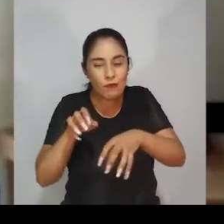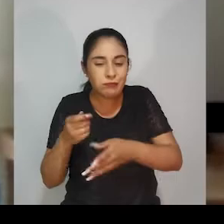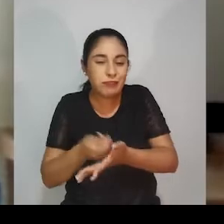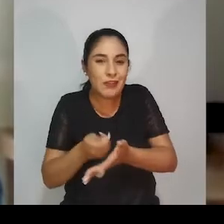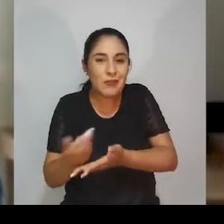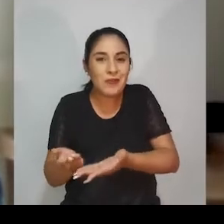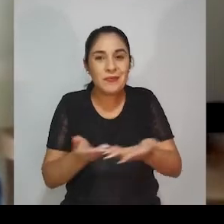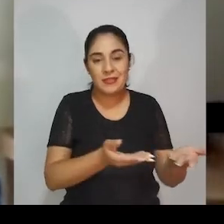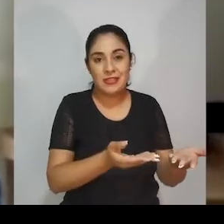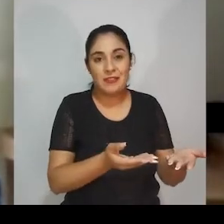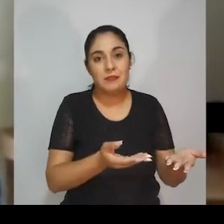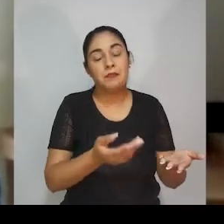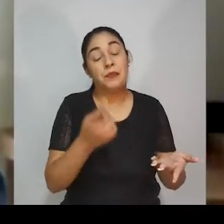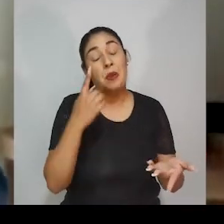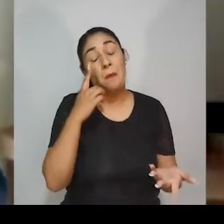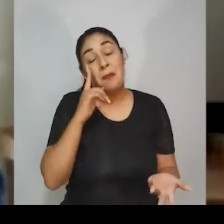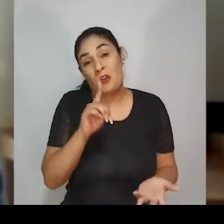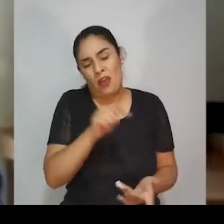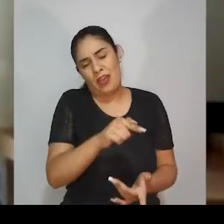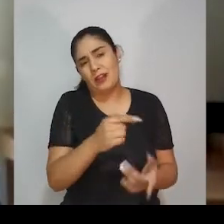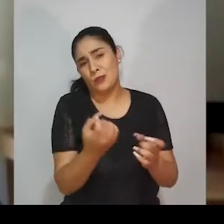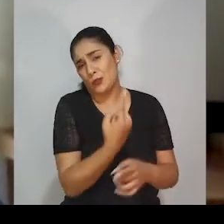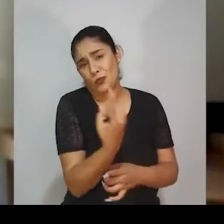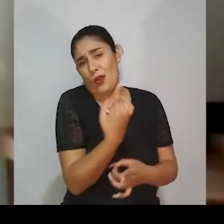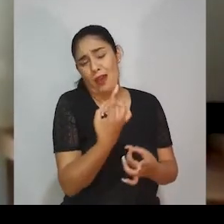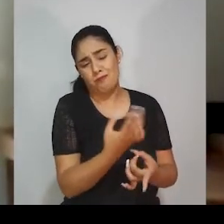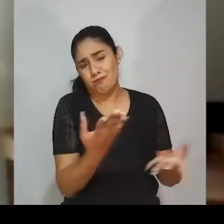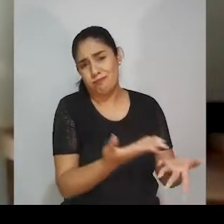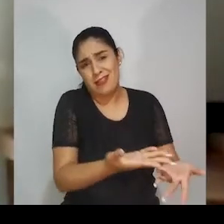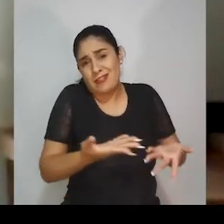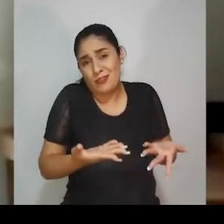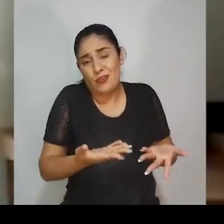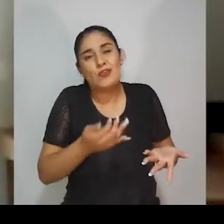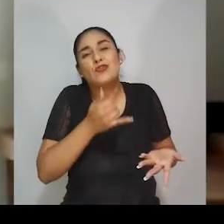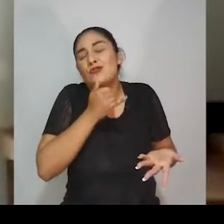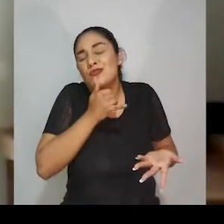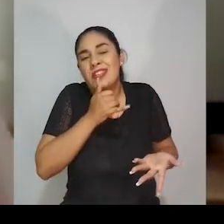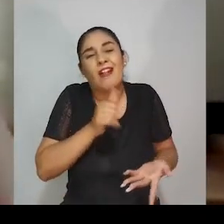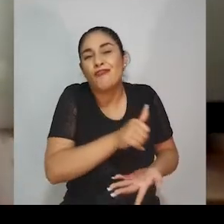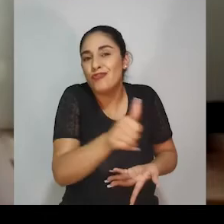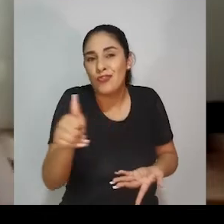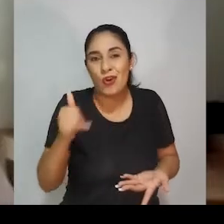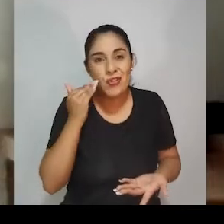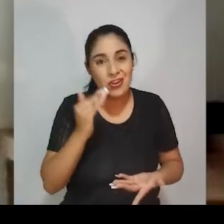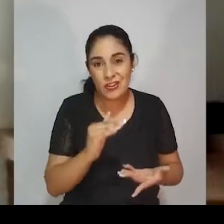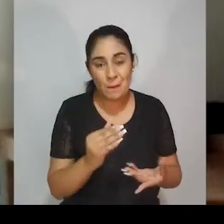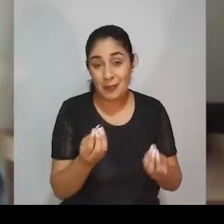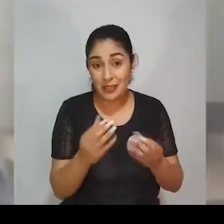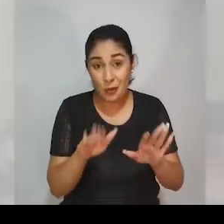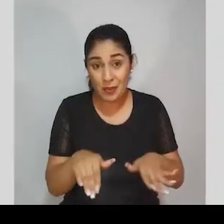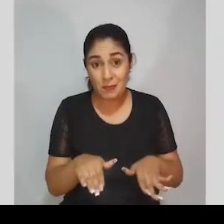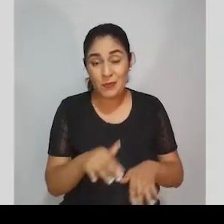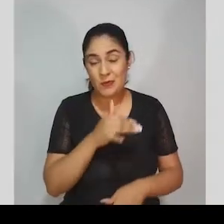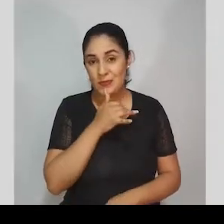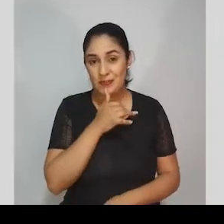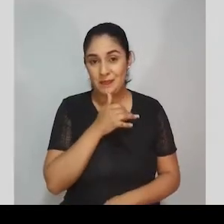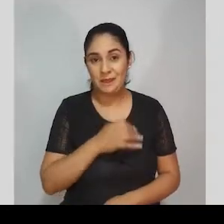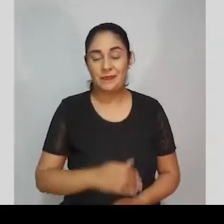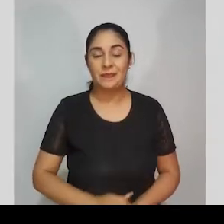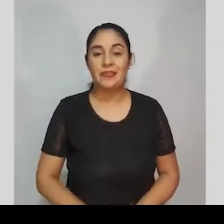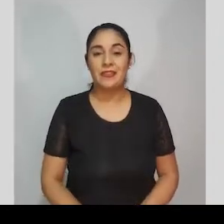entonces, pero es algo que a ella le nació, no sé si a todos los niños le pasa lo mismo.